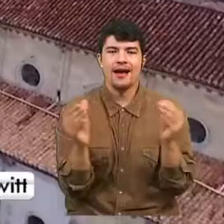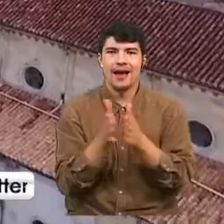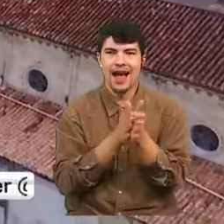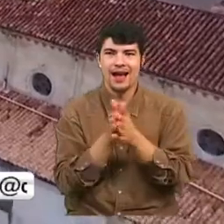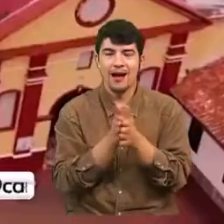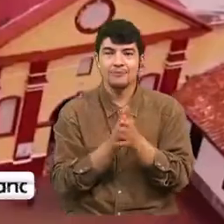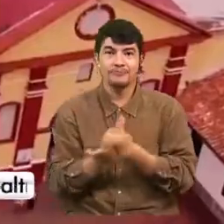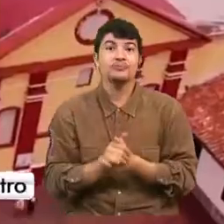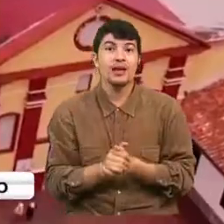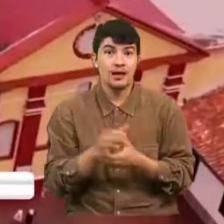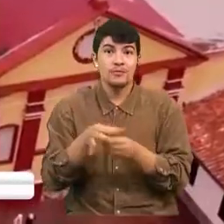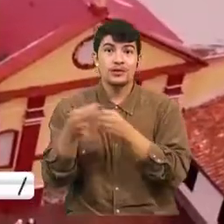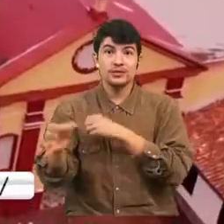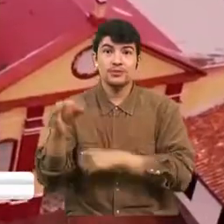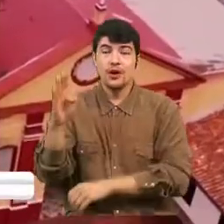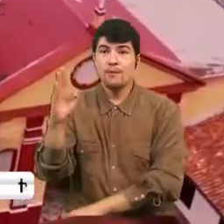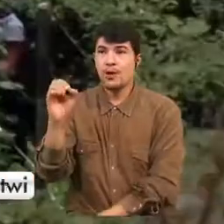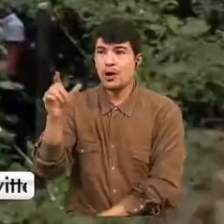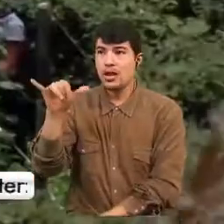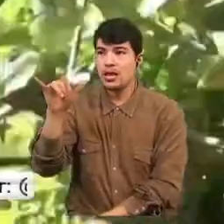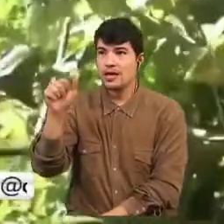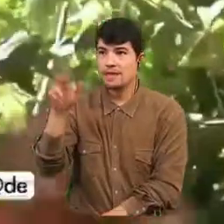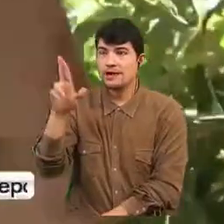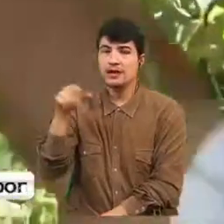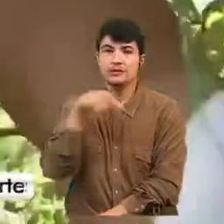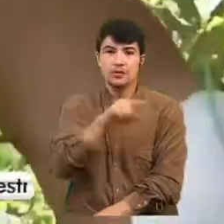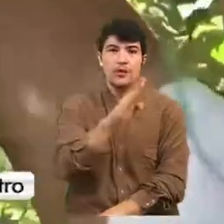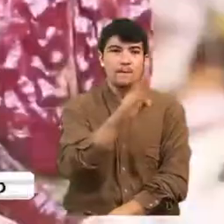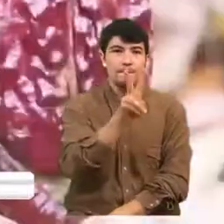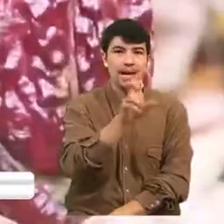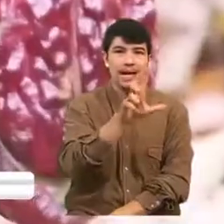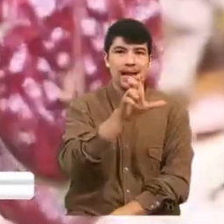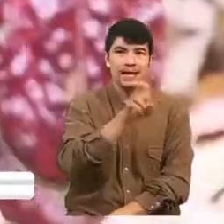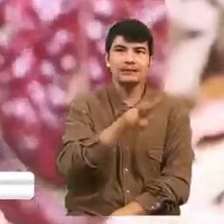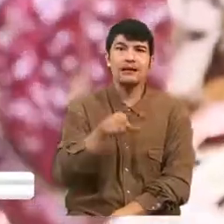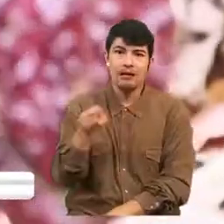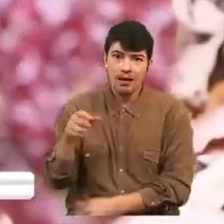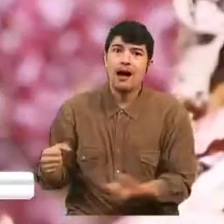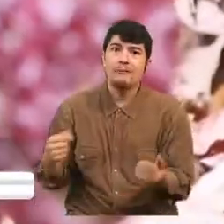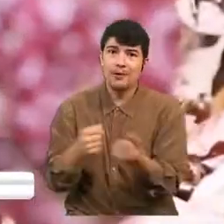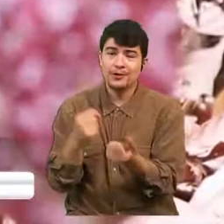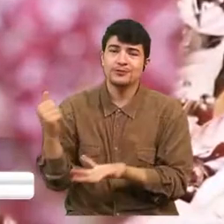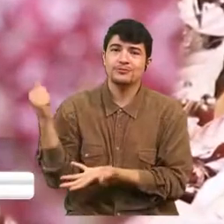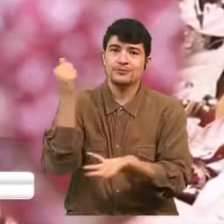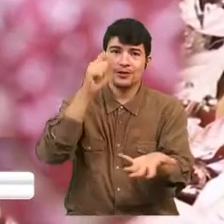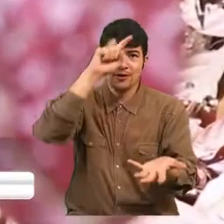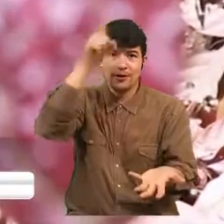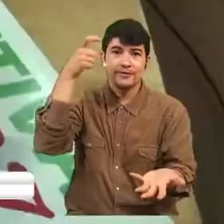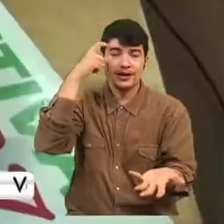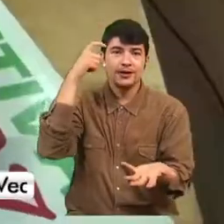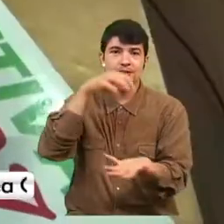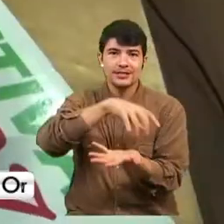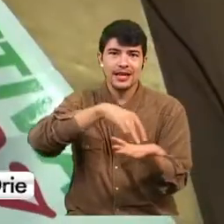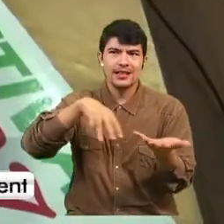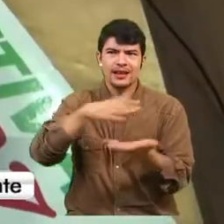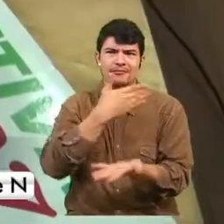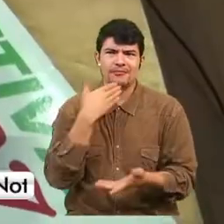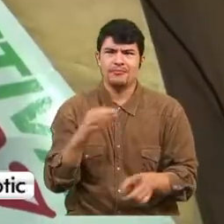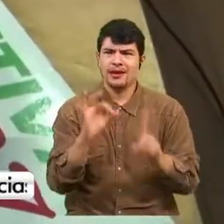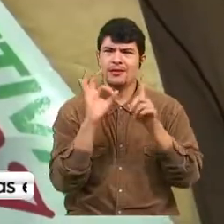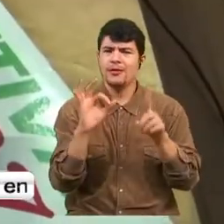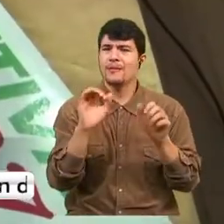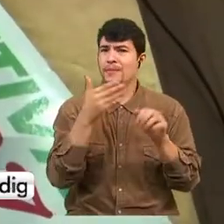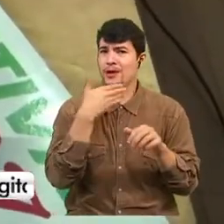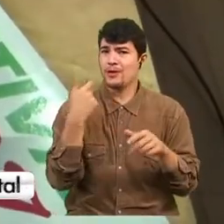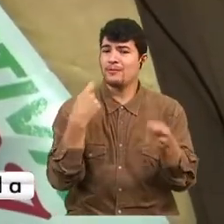Los municipios de Bolívar y Vélez, en los cuales se cultivan mora y cacao, recibieron beneficios del gobierno de Santander para el mejoramiento y